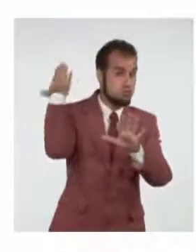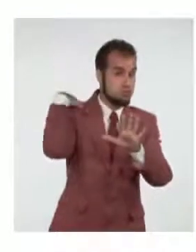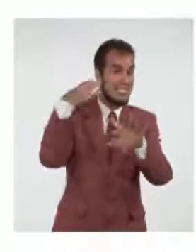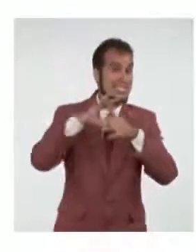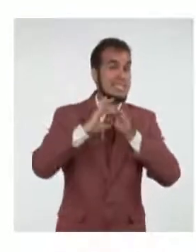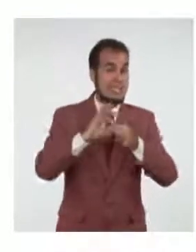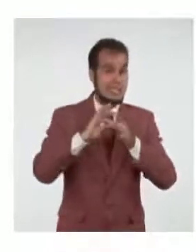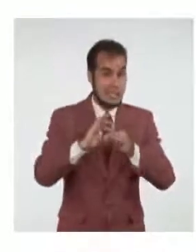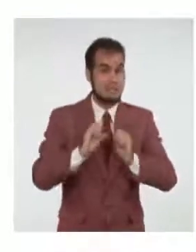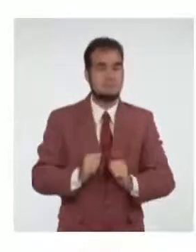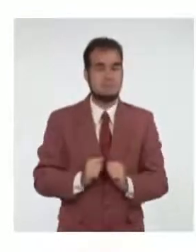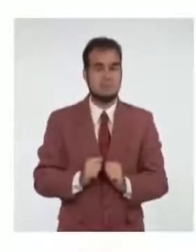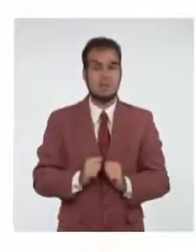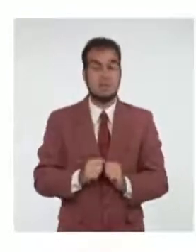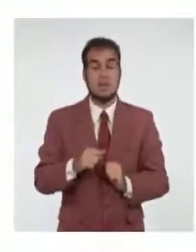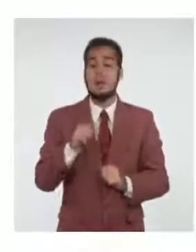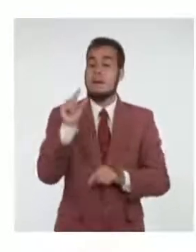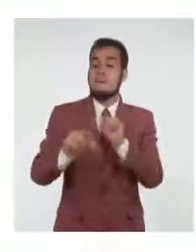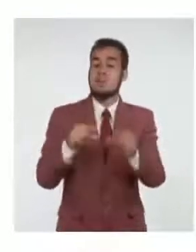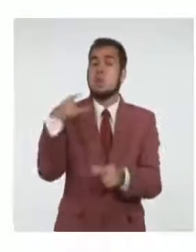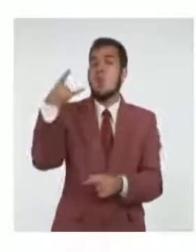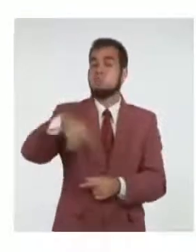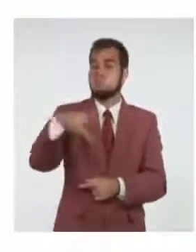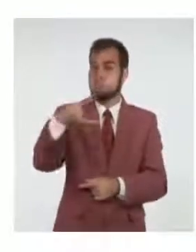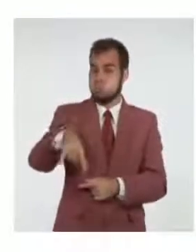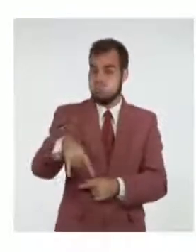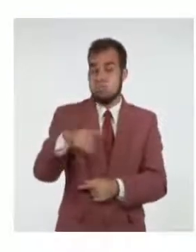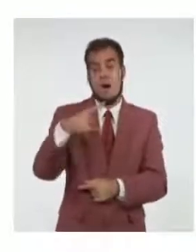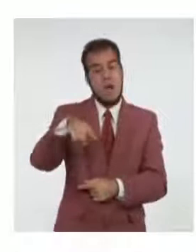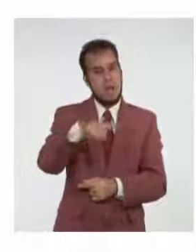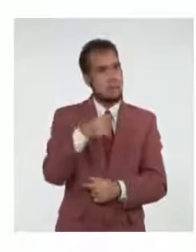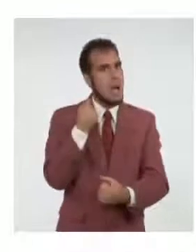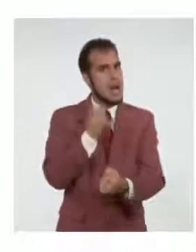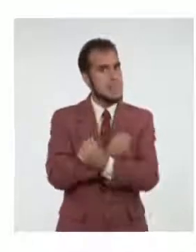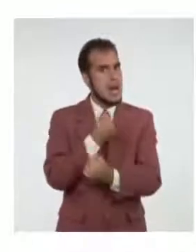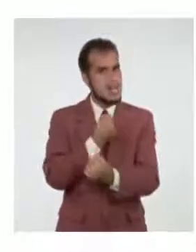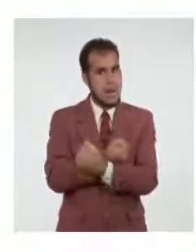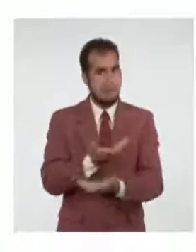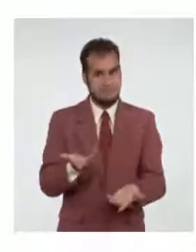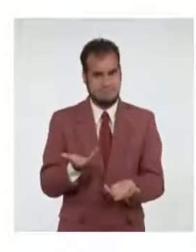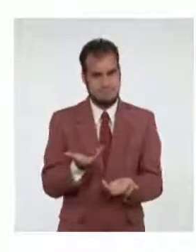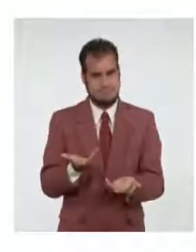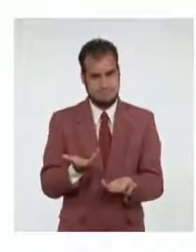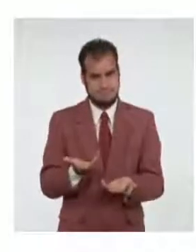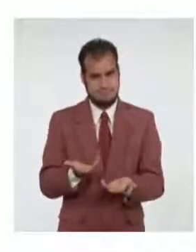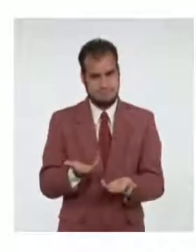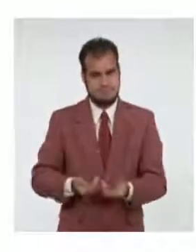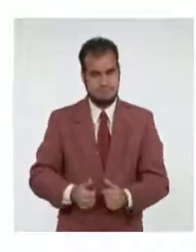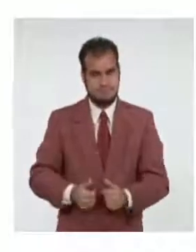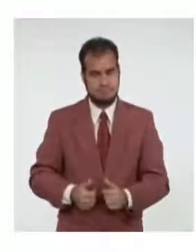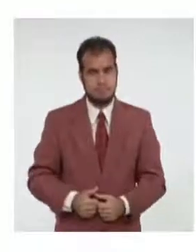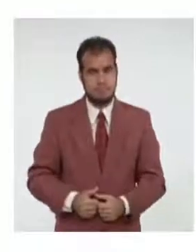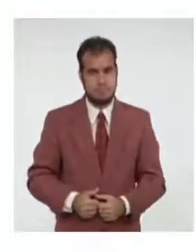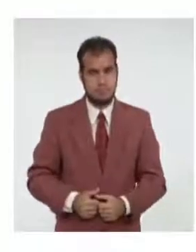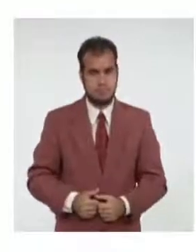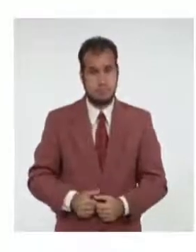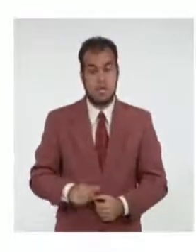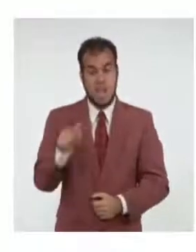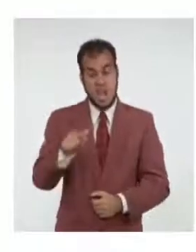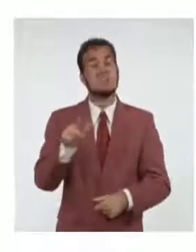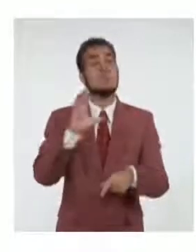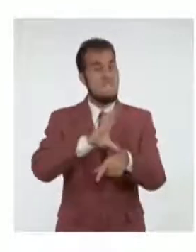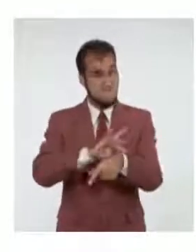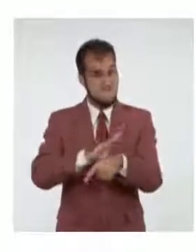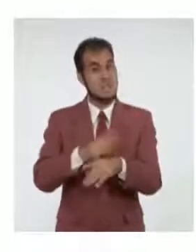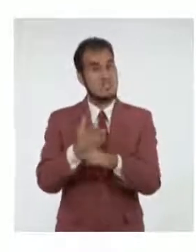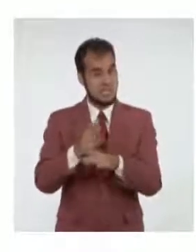crónica, la obesidad, que es un elemento que a veces las personas no lo ven como una enfermedad, y lo es. Y ya hemos visto